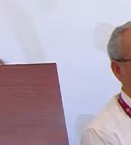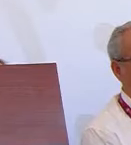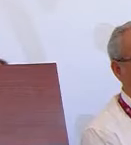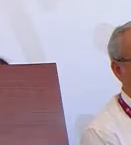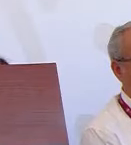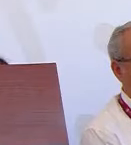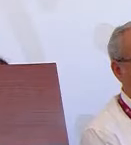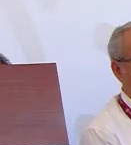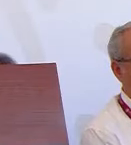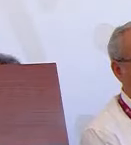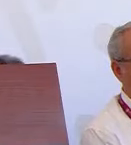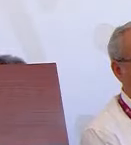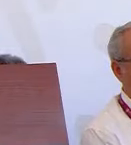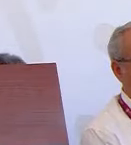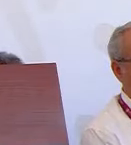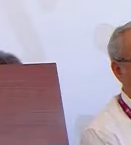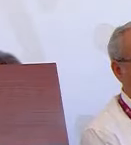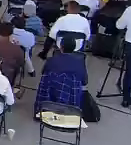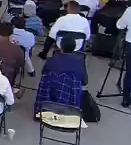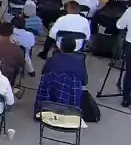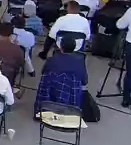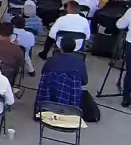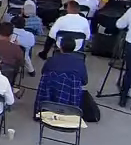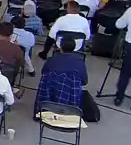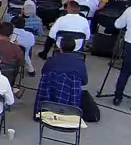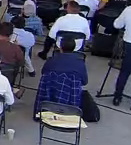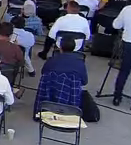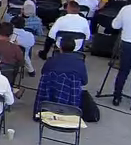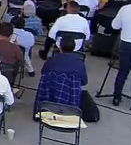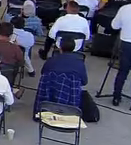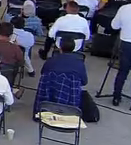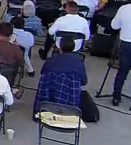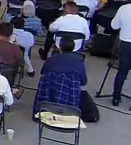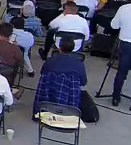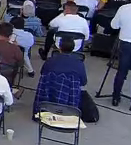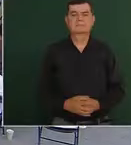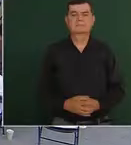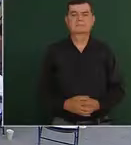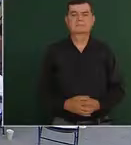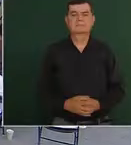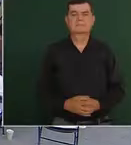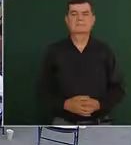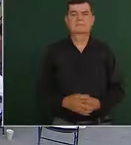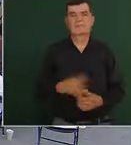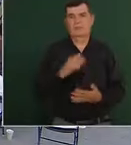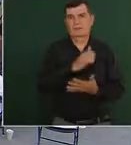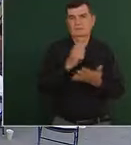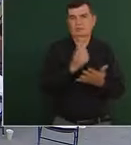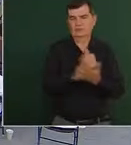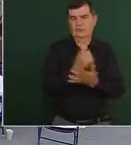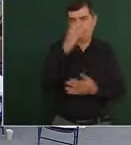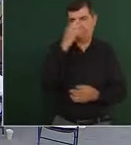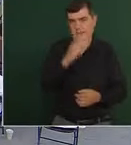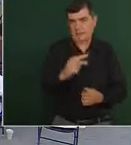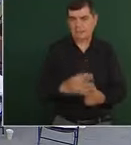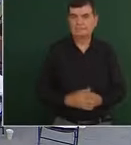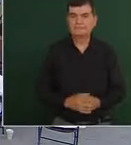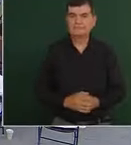está ahora de jefa delegacional, ahora se llaman alcaldías en la Ciudad de México,